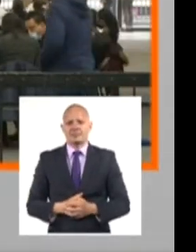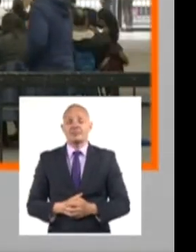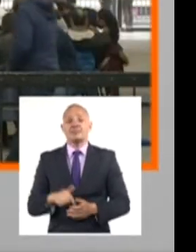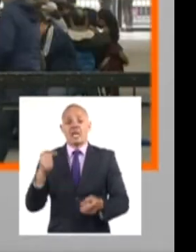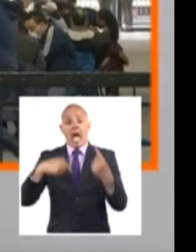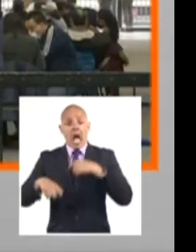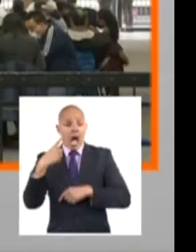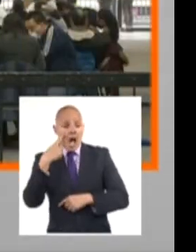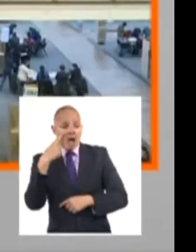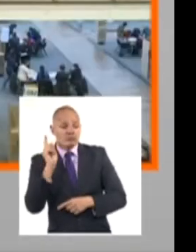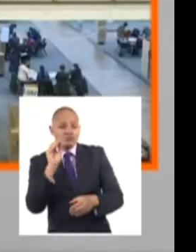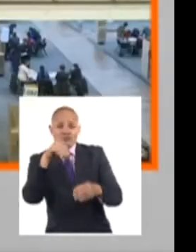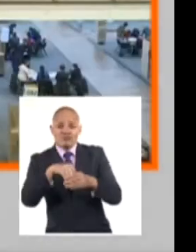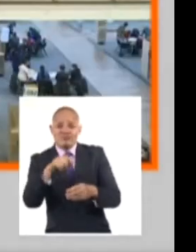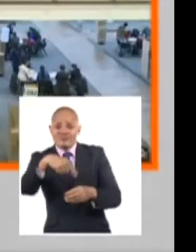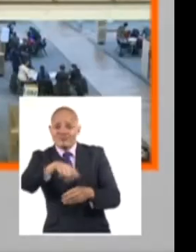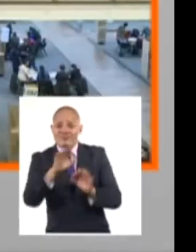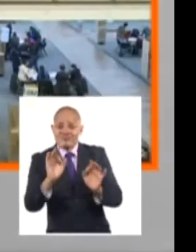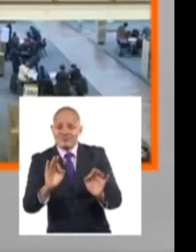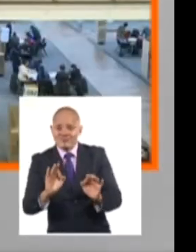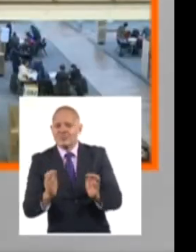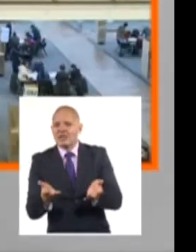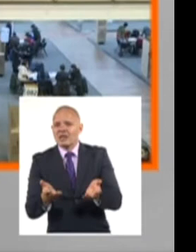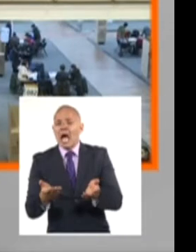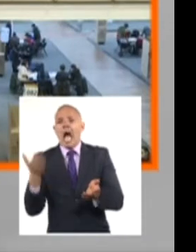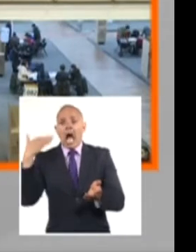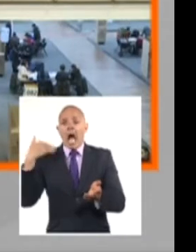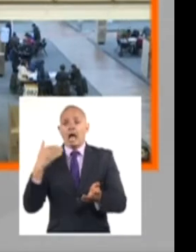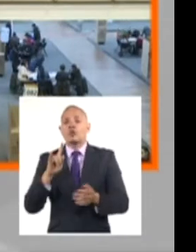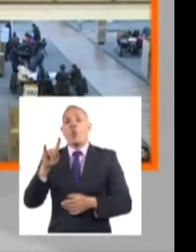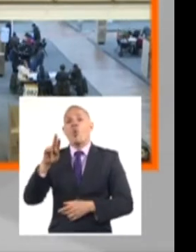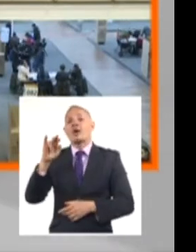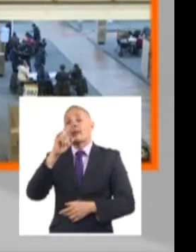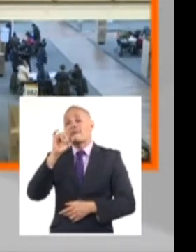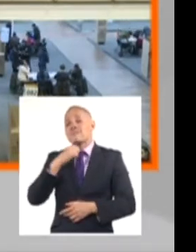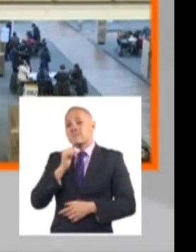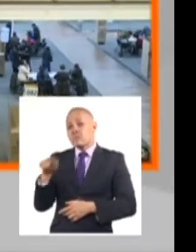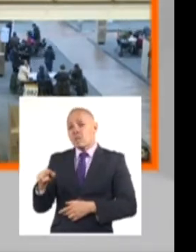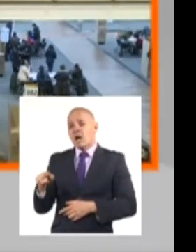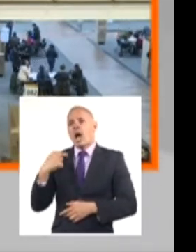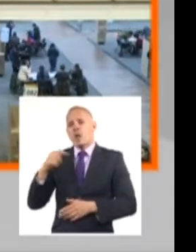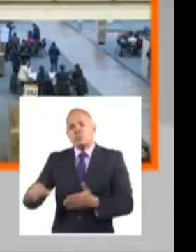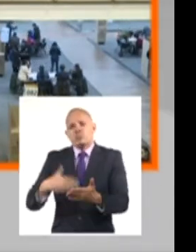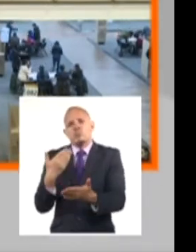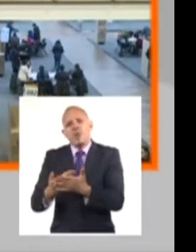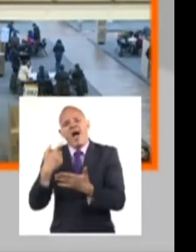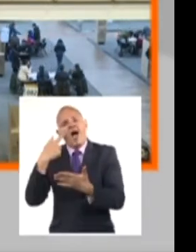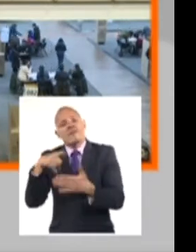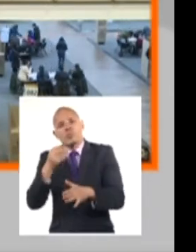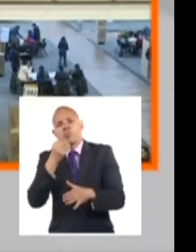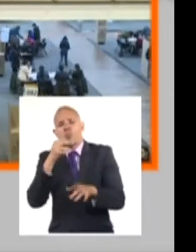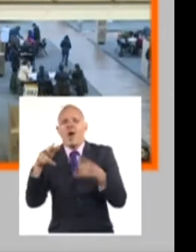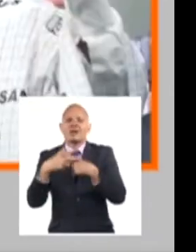momento determinado lo hizo quizás más popular